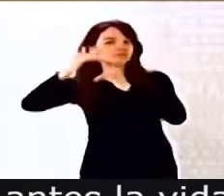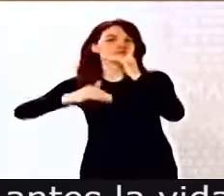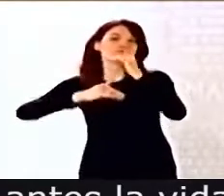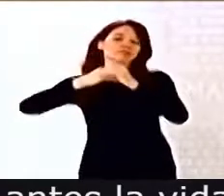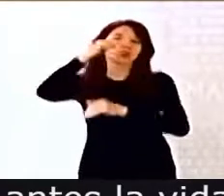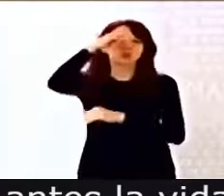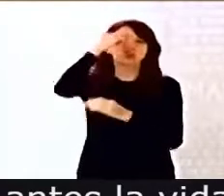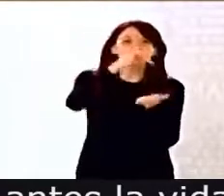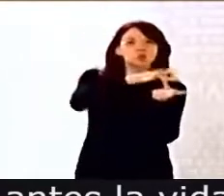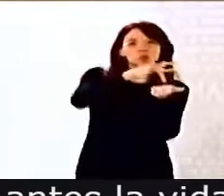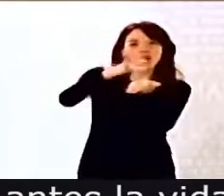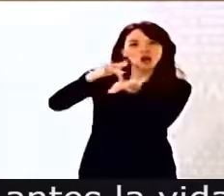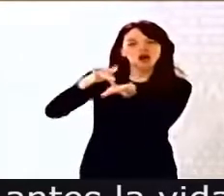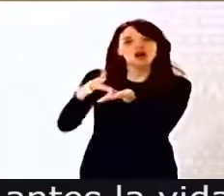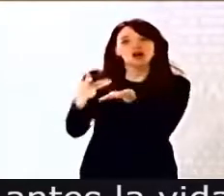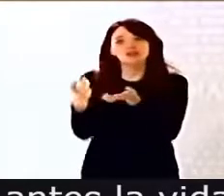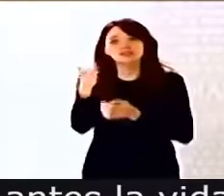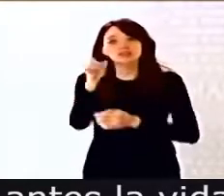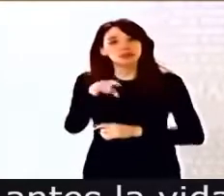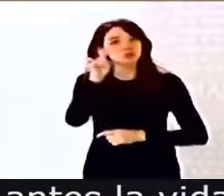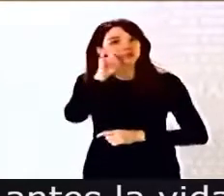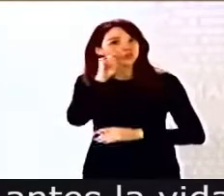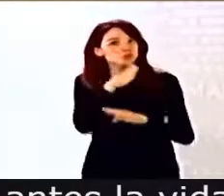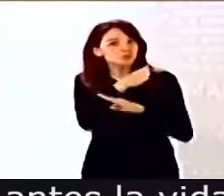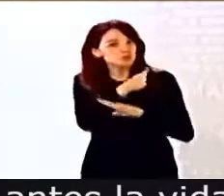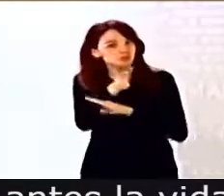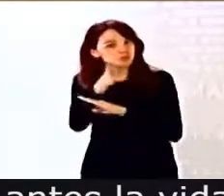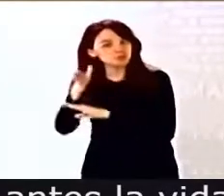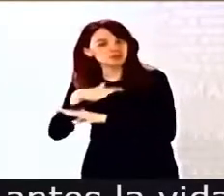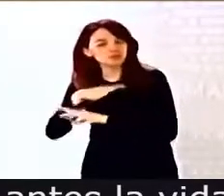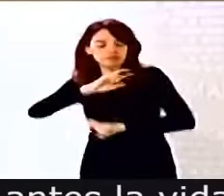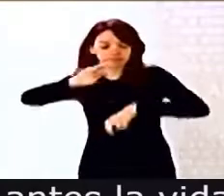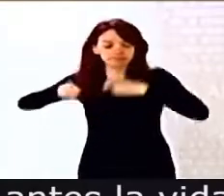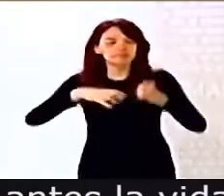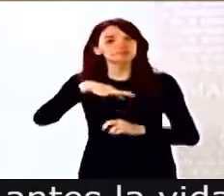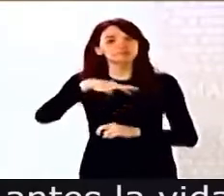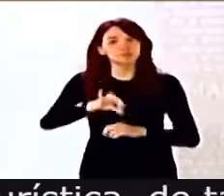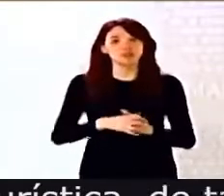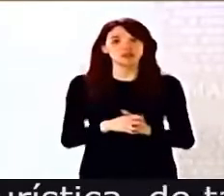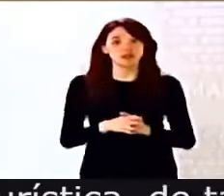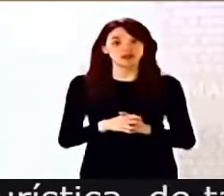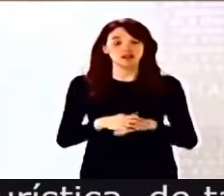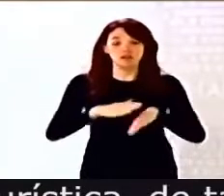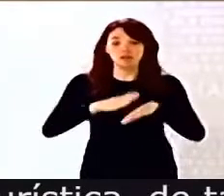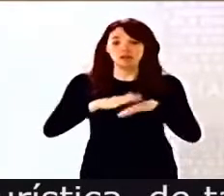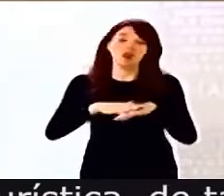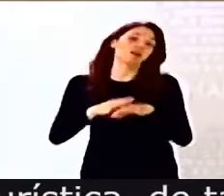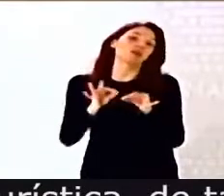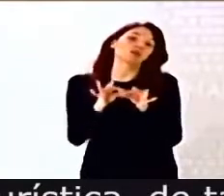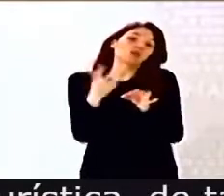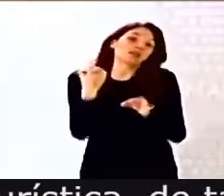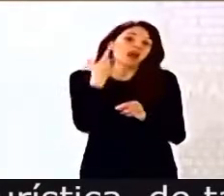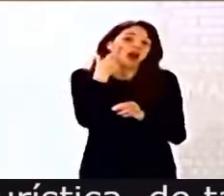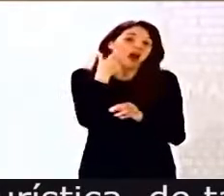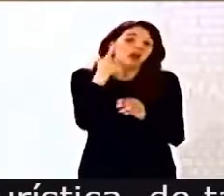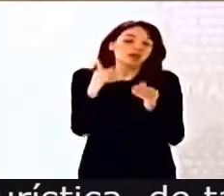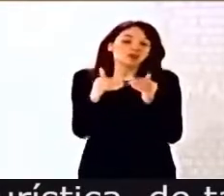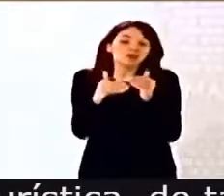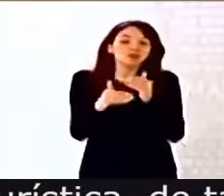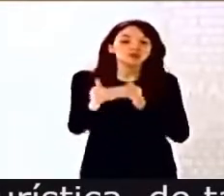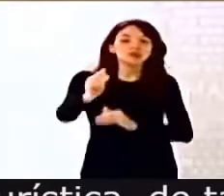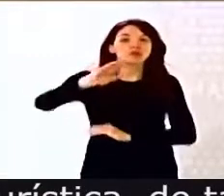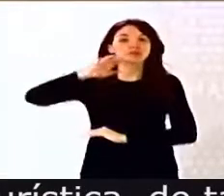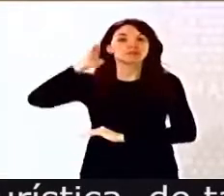cultural, que recuperemos la vida turística, de tal suerte que las consecuencias sean las menores posibles para